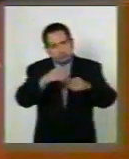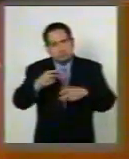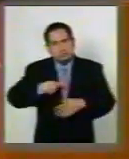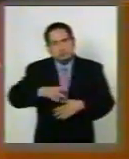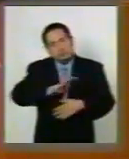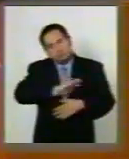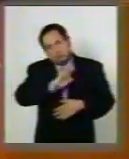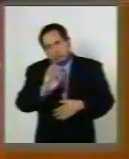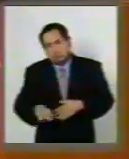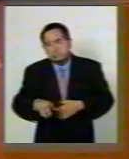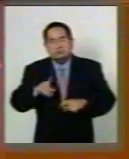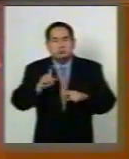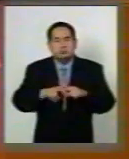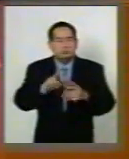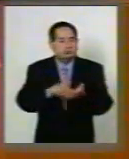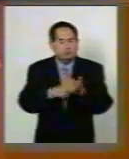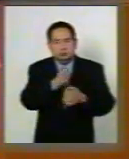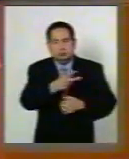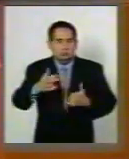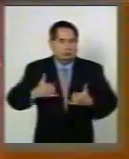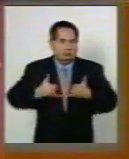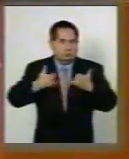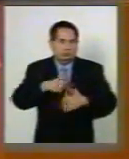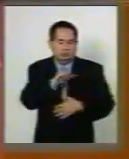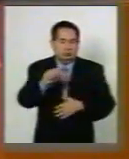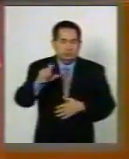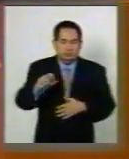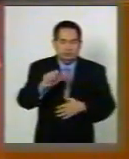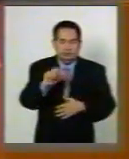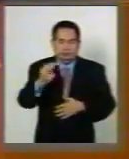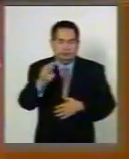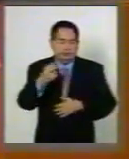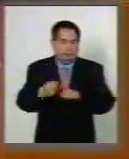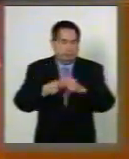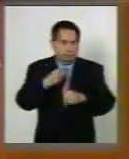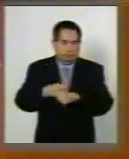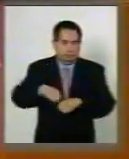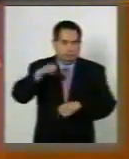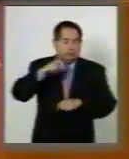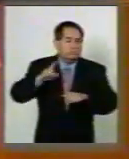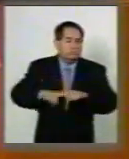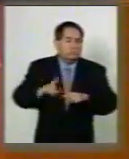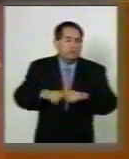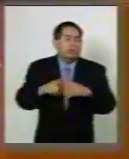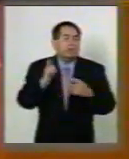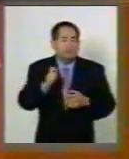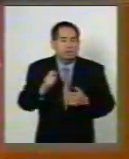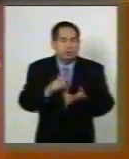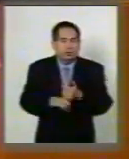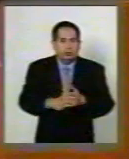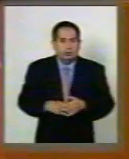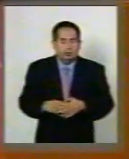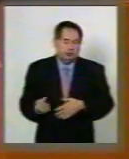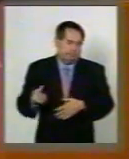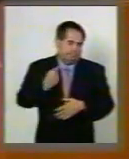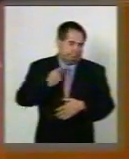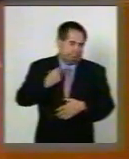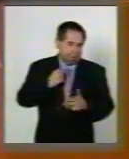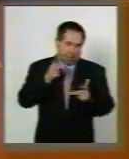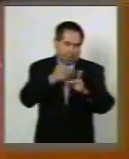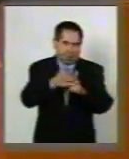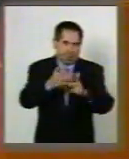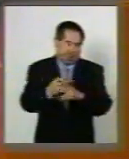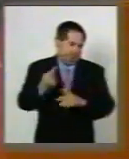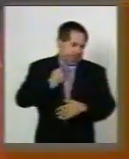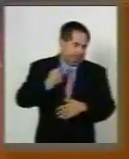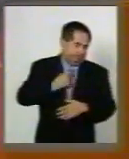muerte entre los jóvenes de 20 y 25 años en nuestro país es el homicidio.